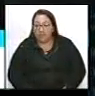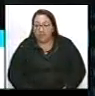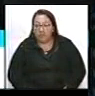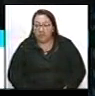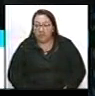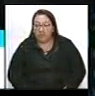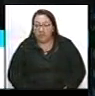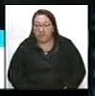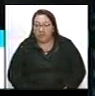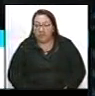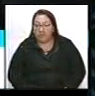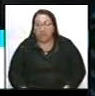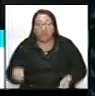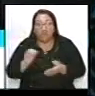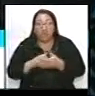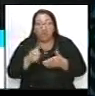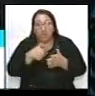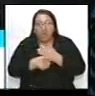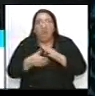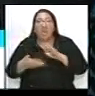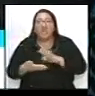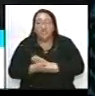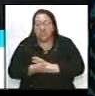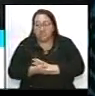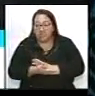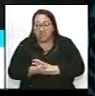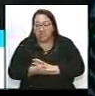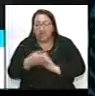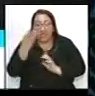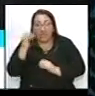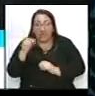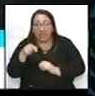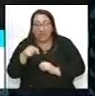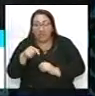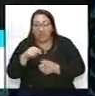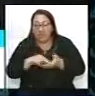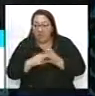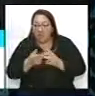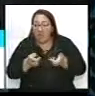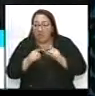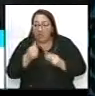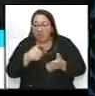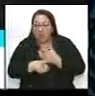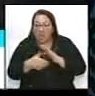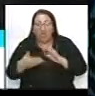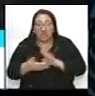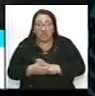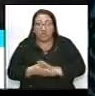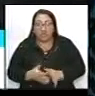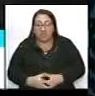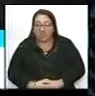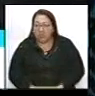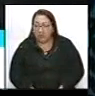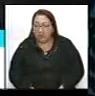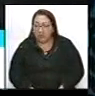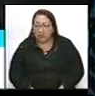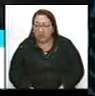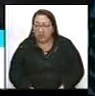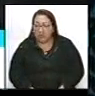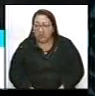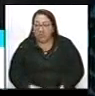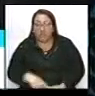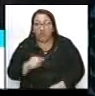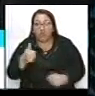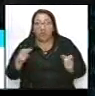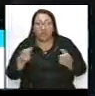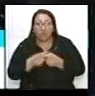vamos a archivar, cuando hay un archivo. Y la lógica es que cuando hay un archivo, la otra